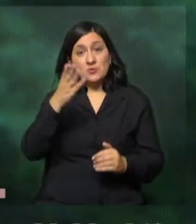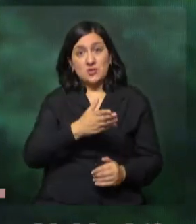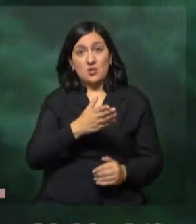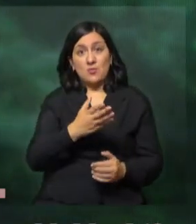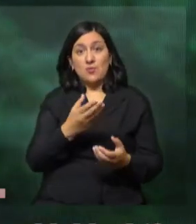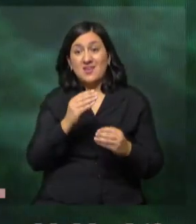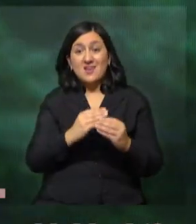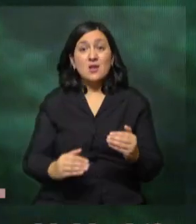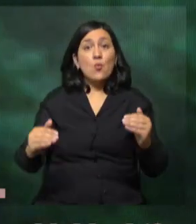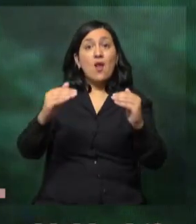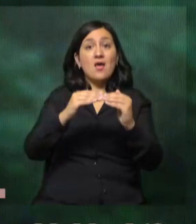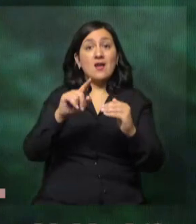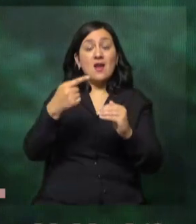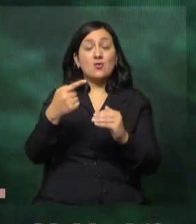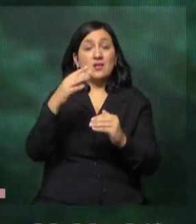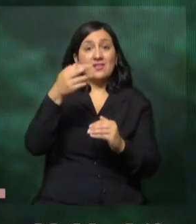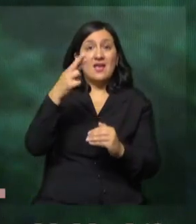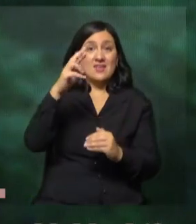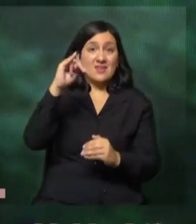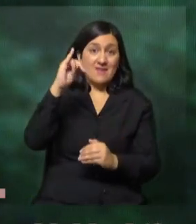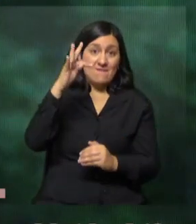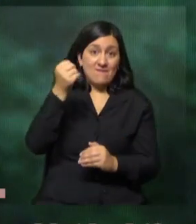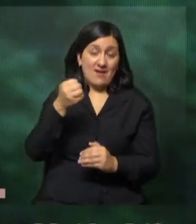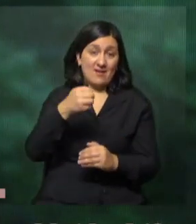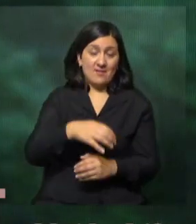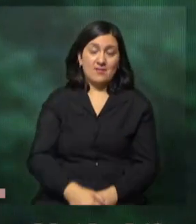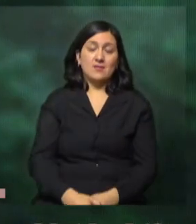¿Ah? El problema es que nosotros tenemos hoy